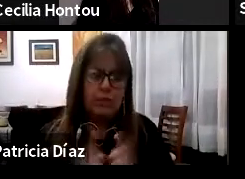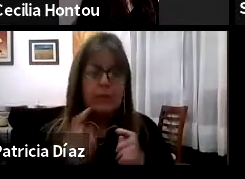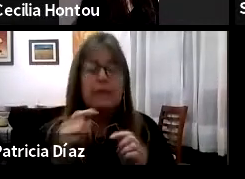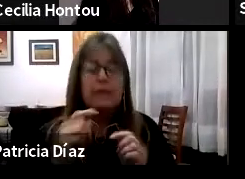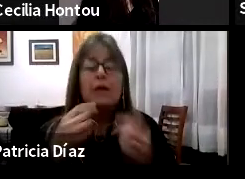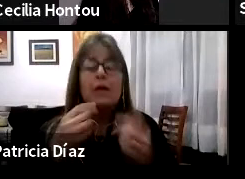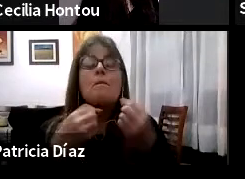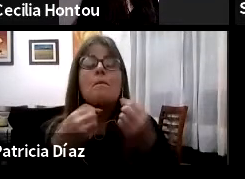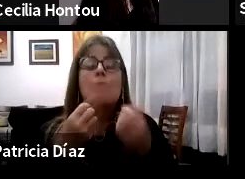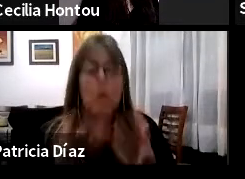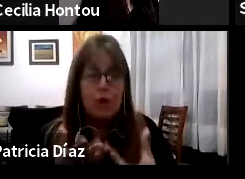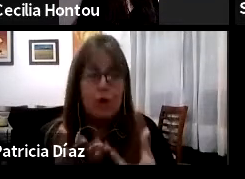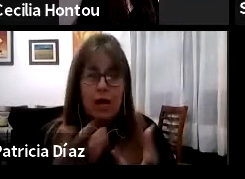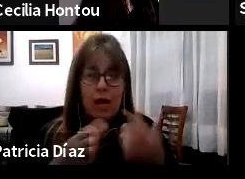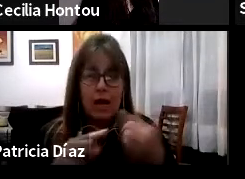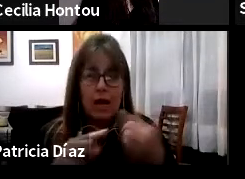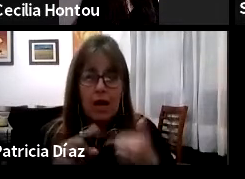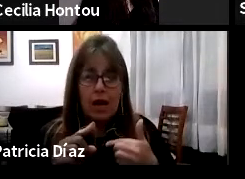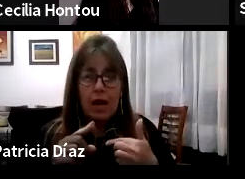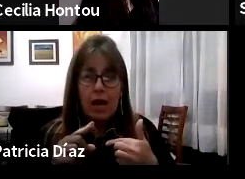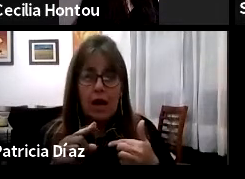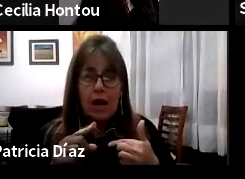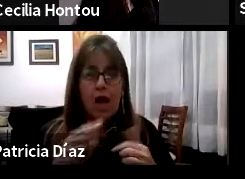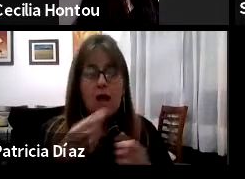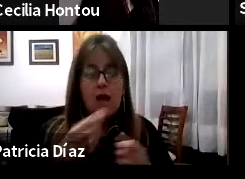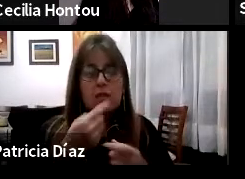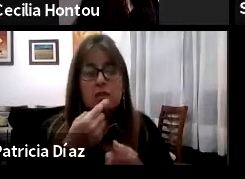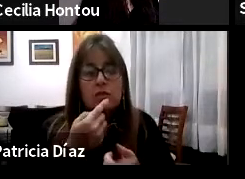reduciendo por las ofertas